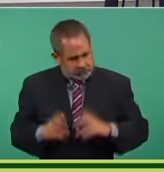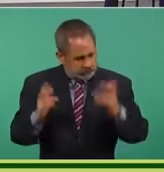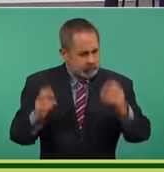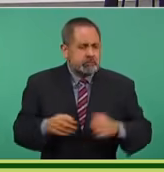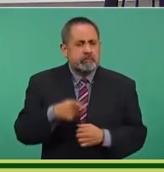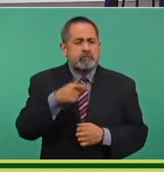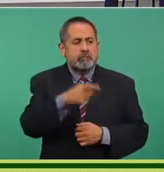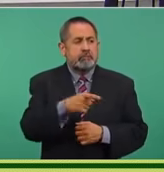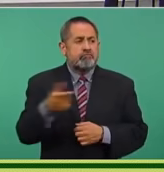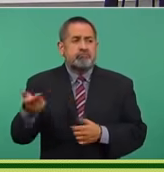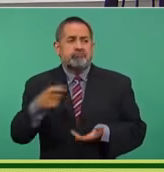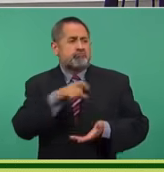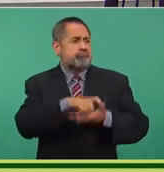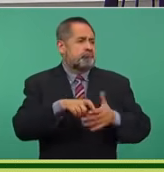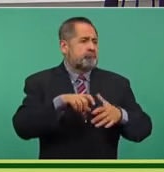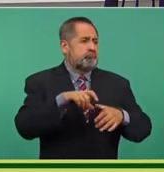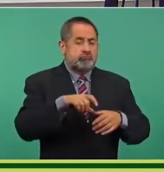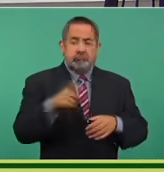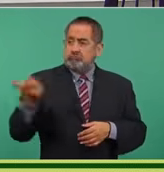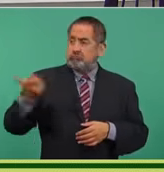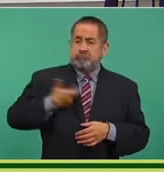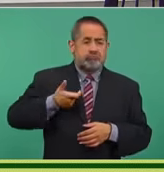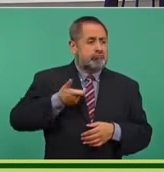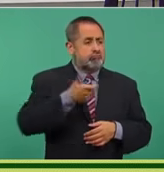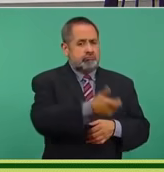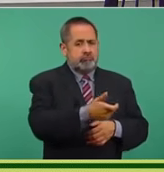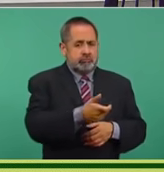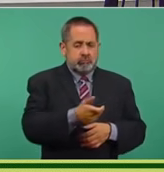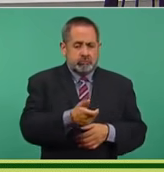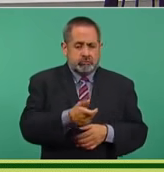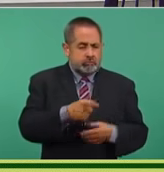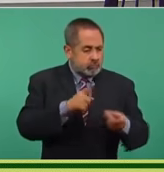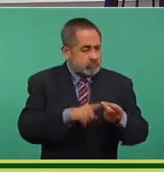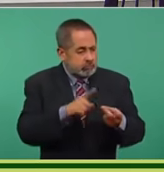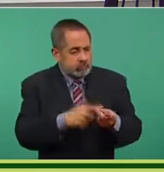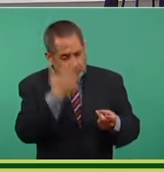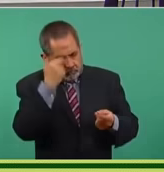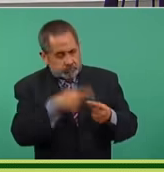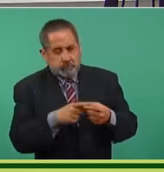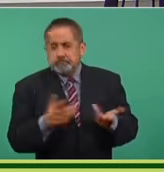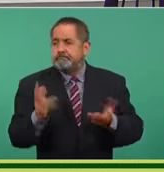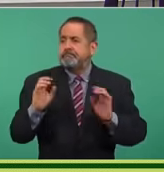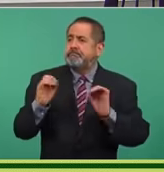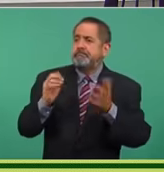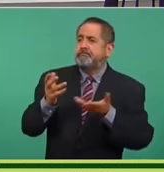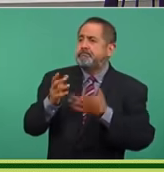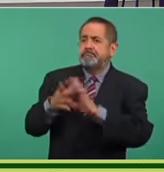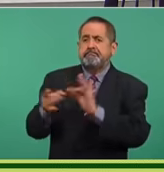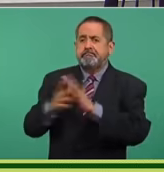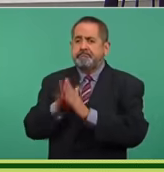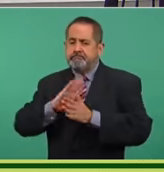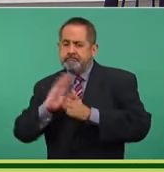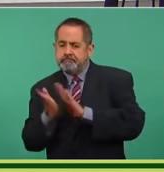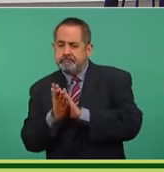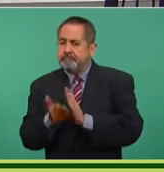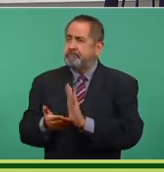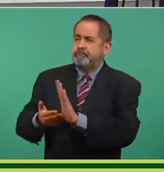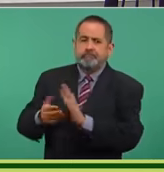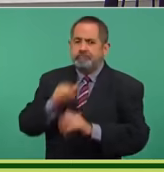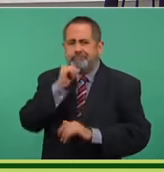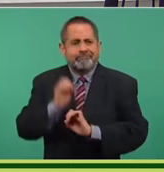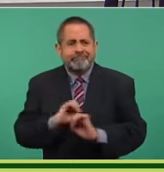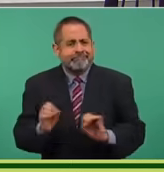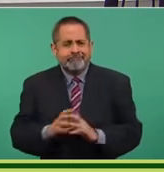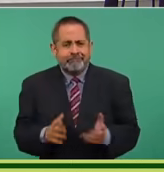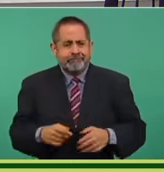con recursos que no justifico ante el conacyt además de que